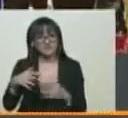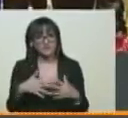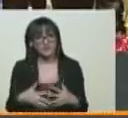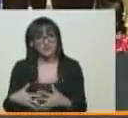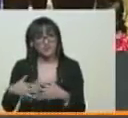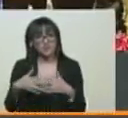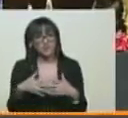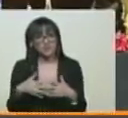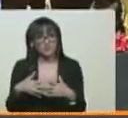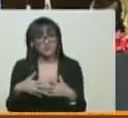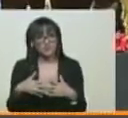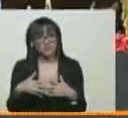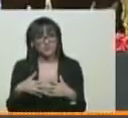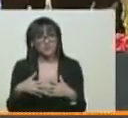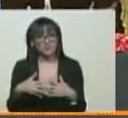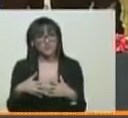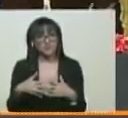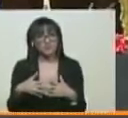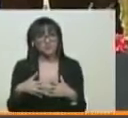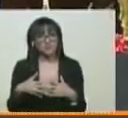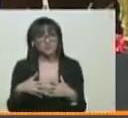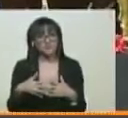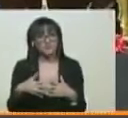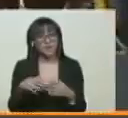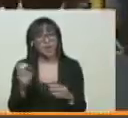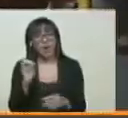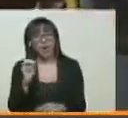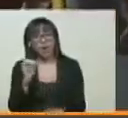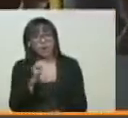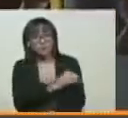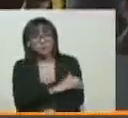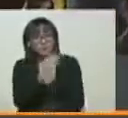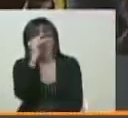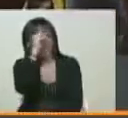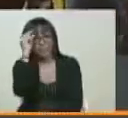¿Mike Pence? ¿Julio Borges?